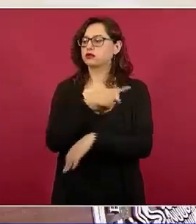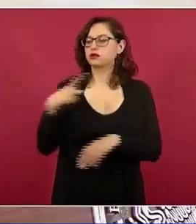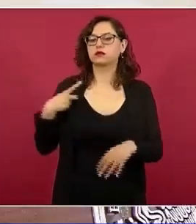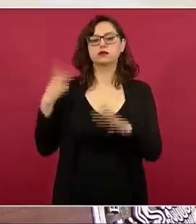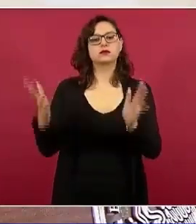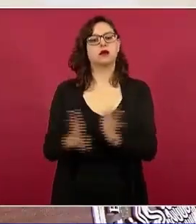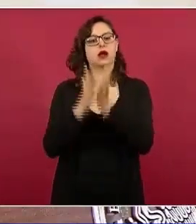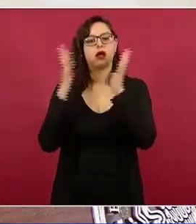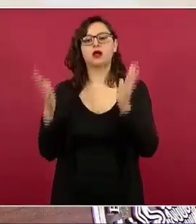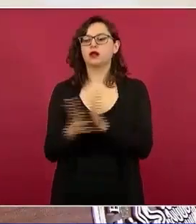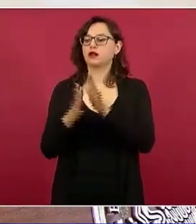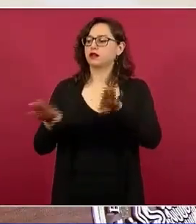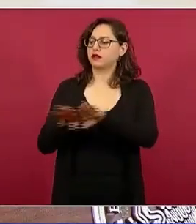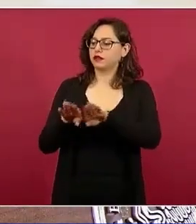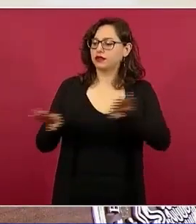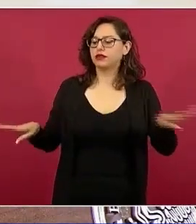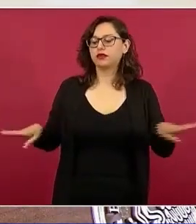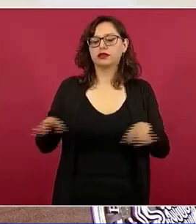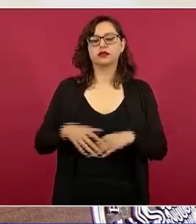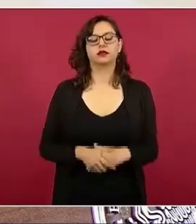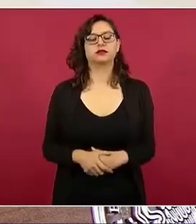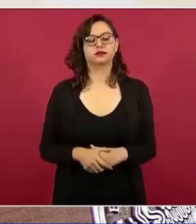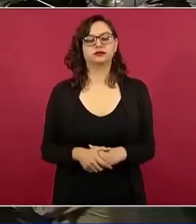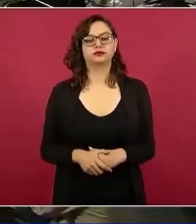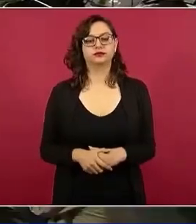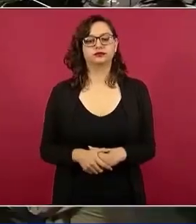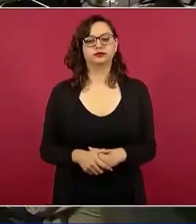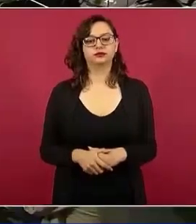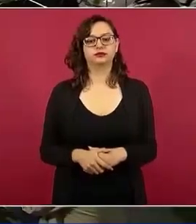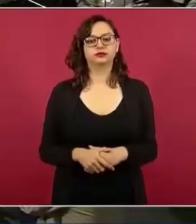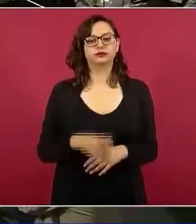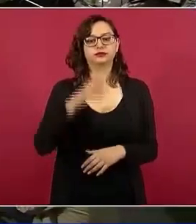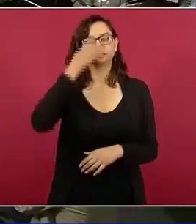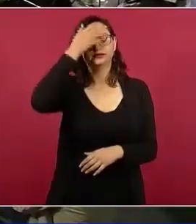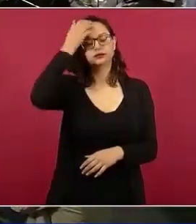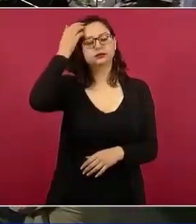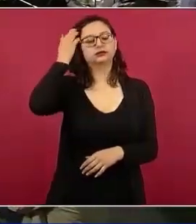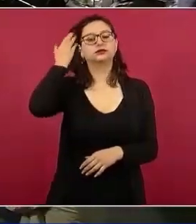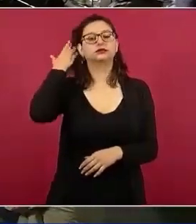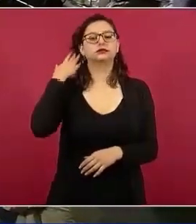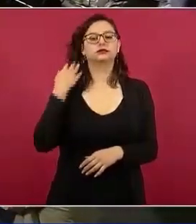Eso es lo que puedo comentarte. No.